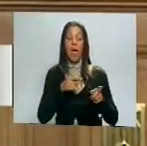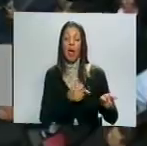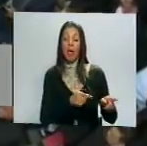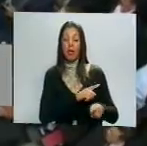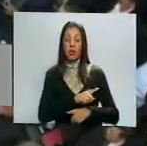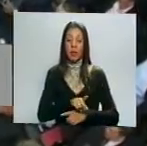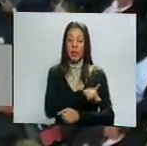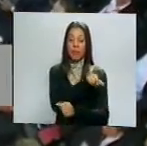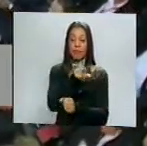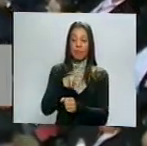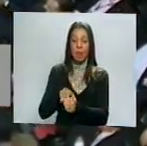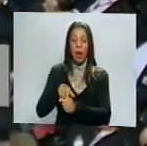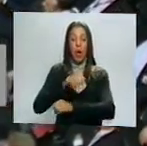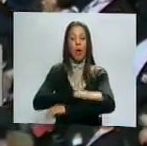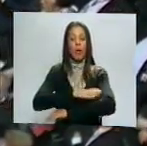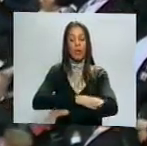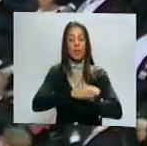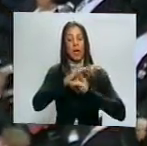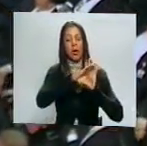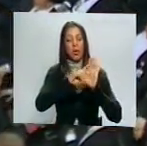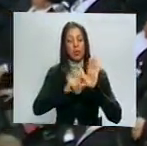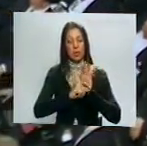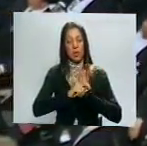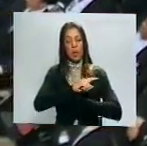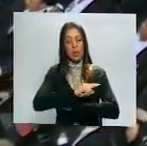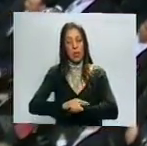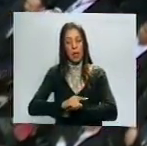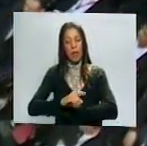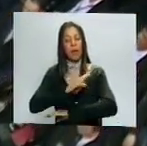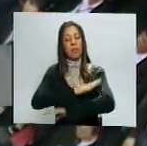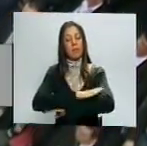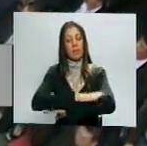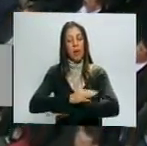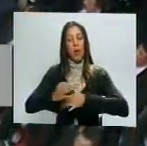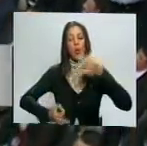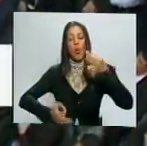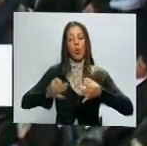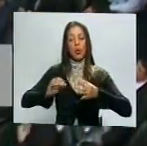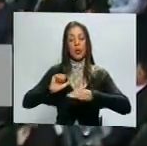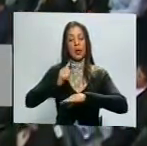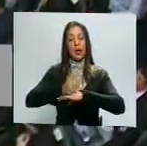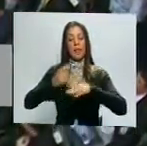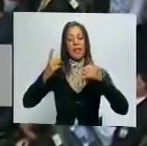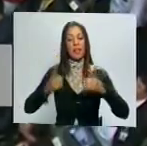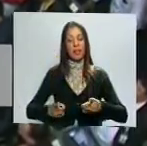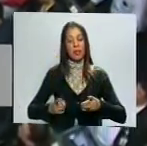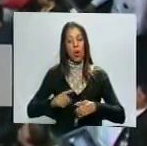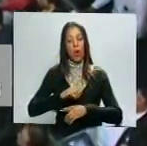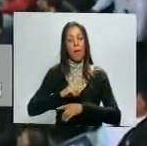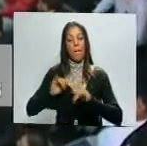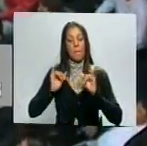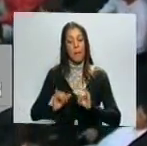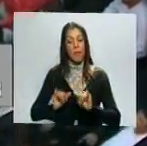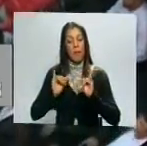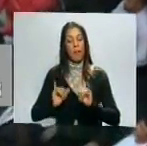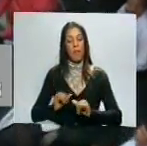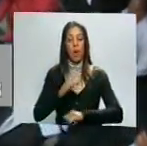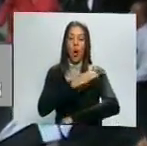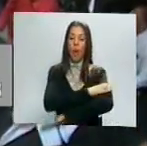el carril de lo que establece la Constitución y acaten las decisiones del Tribunal Supremo de Justicia, que son reiteradas,